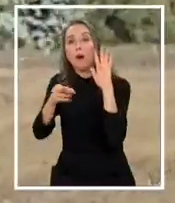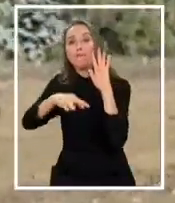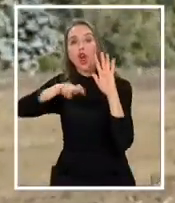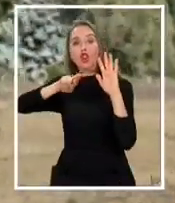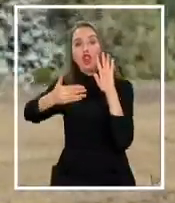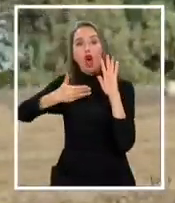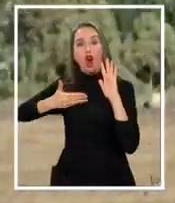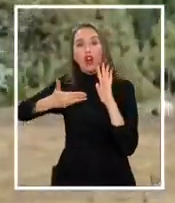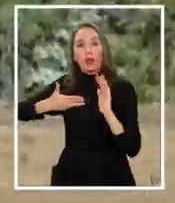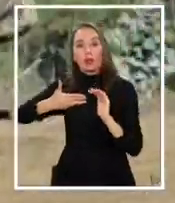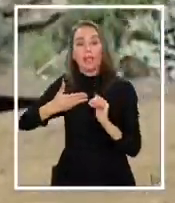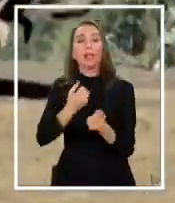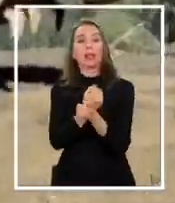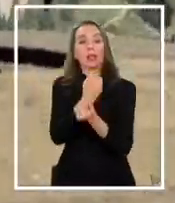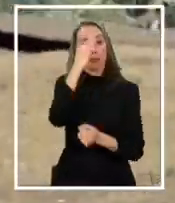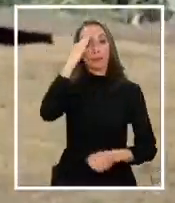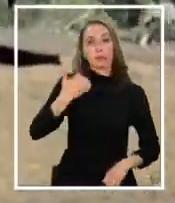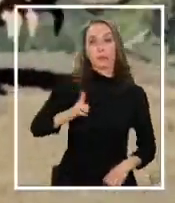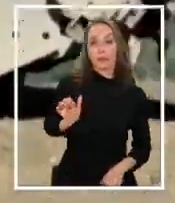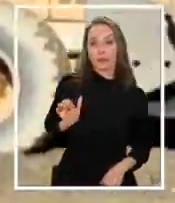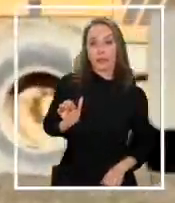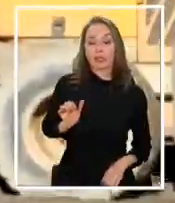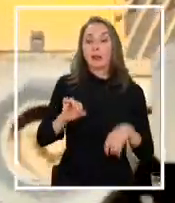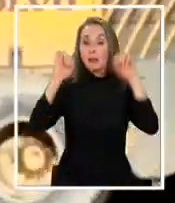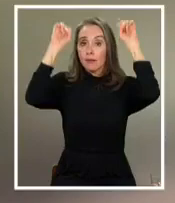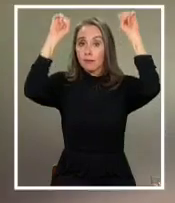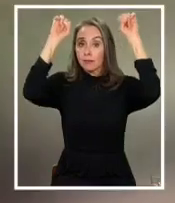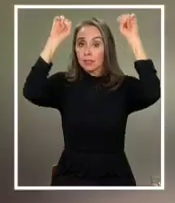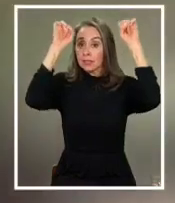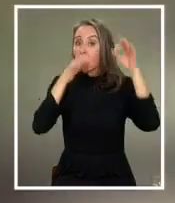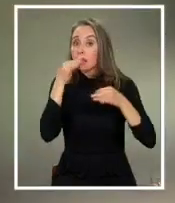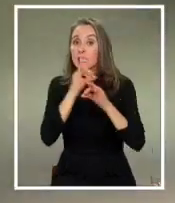ahora, según ambas policías y el Ministerio Público,